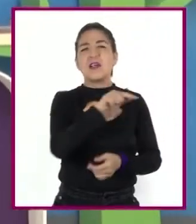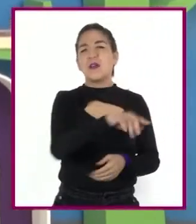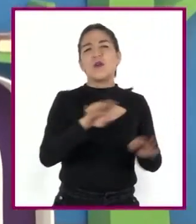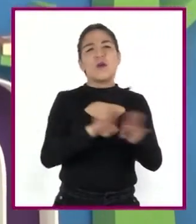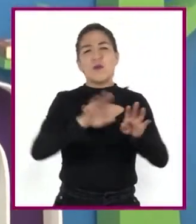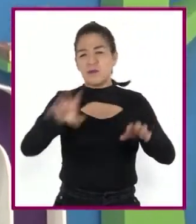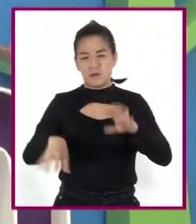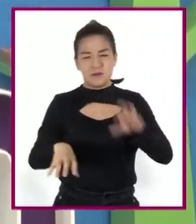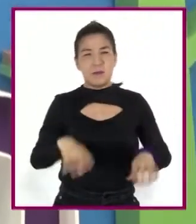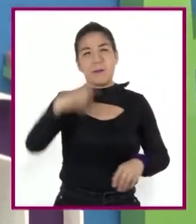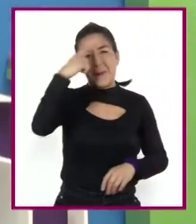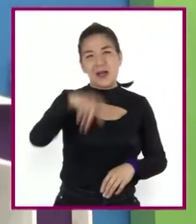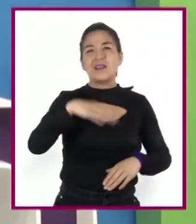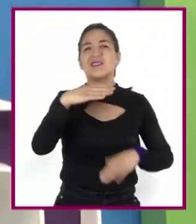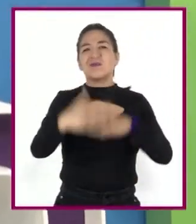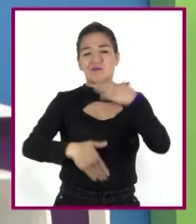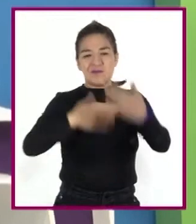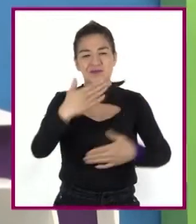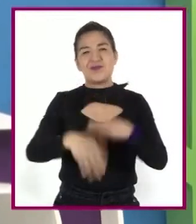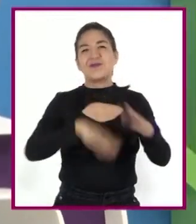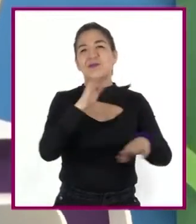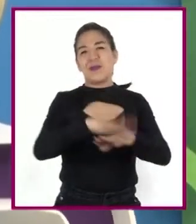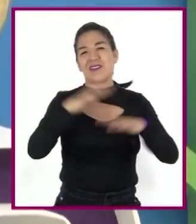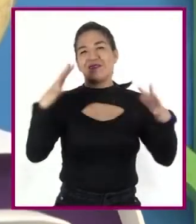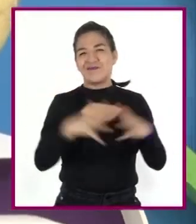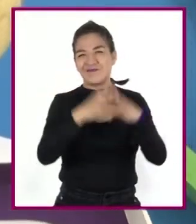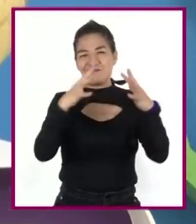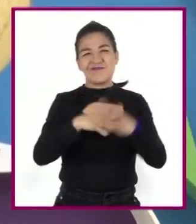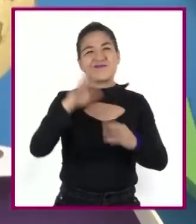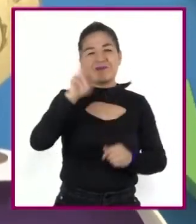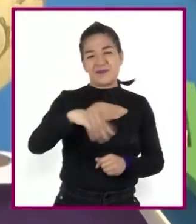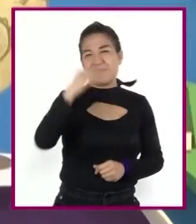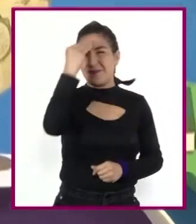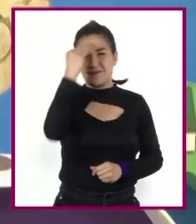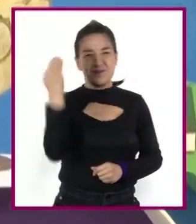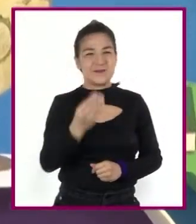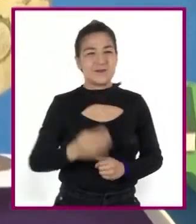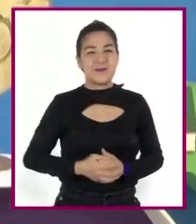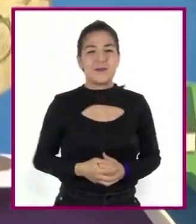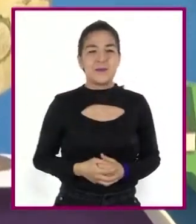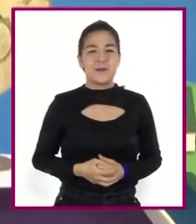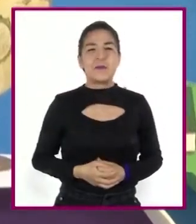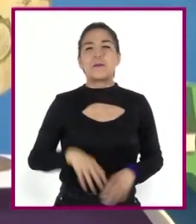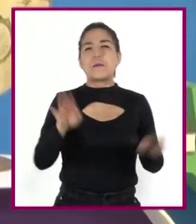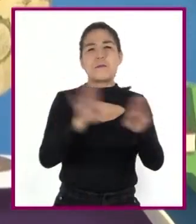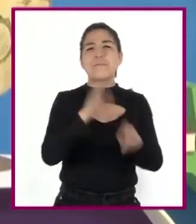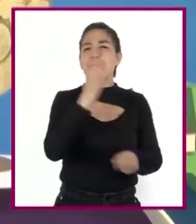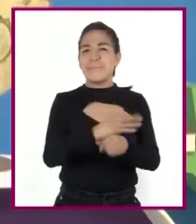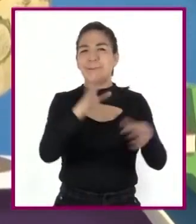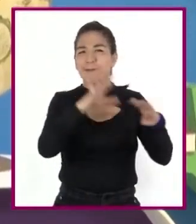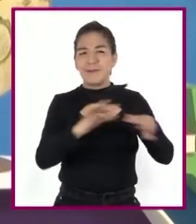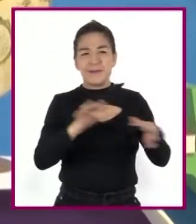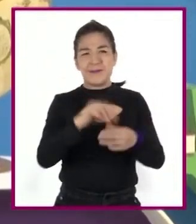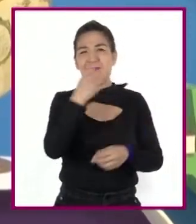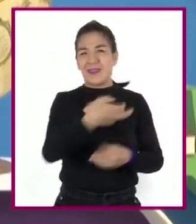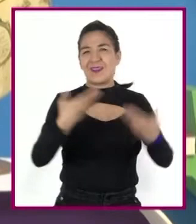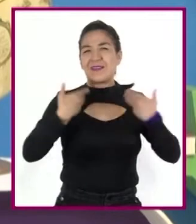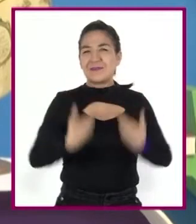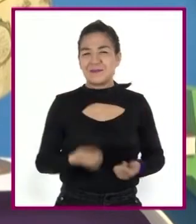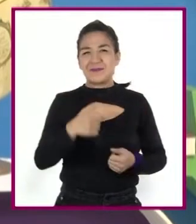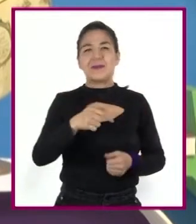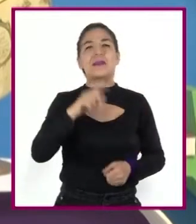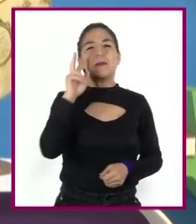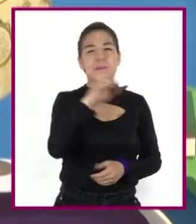posibilidad de desencadenar guerras aún más catastróficas. Para entender mejor este contexto, leamos